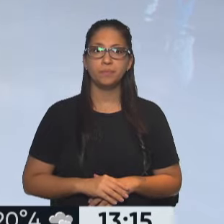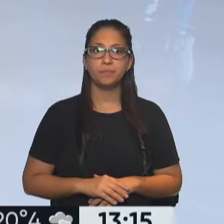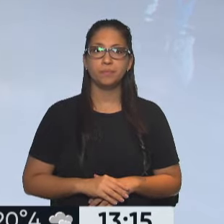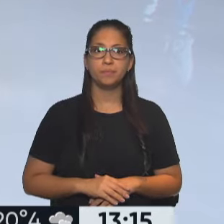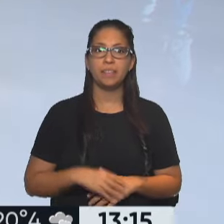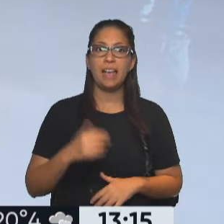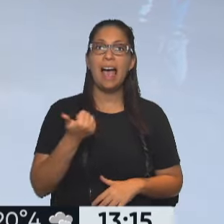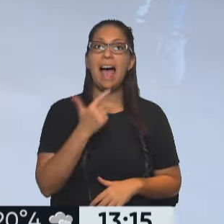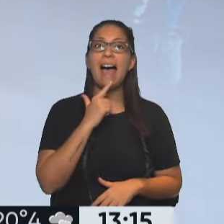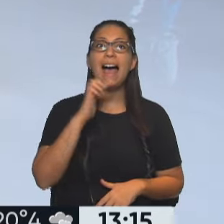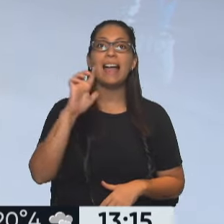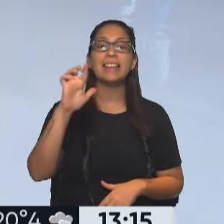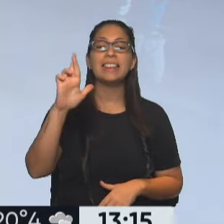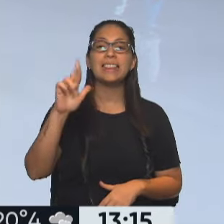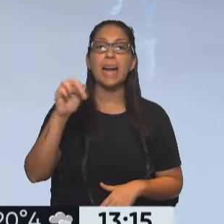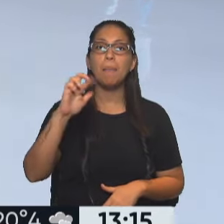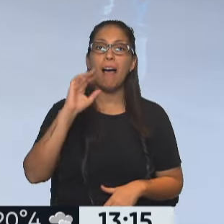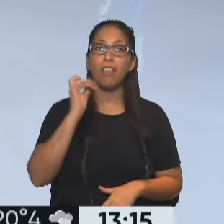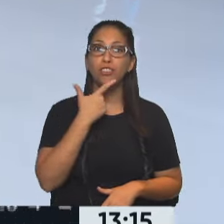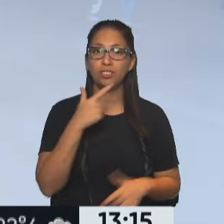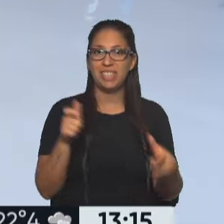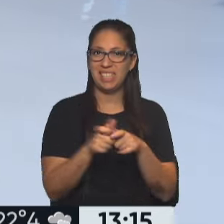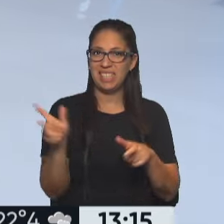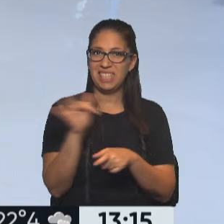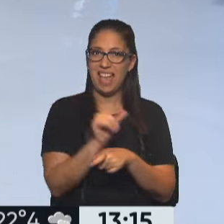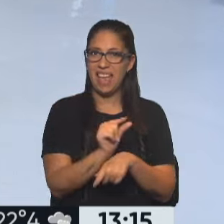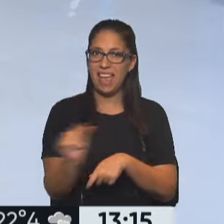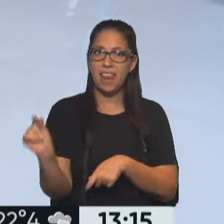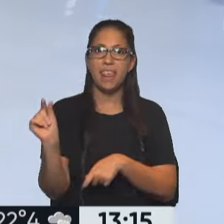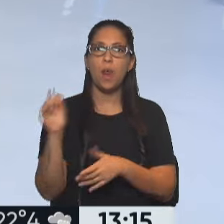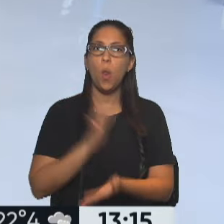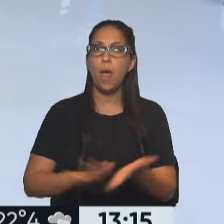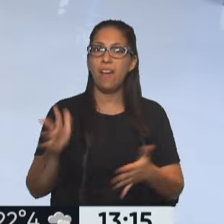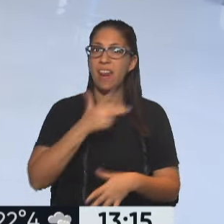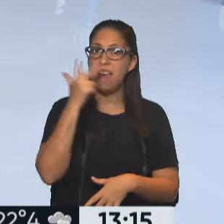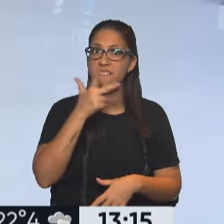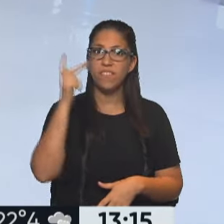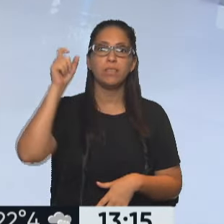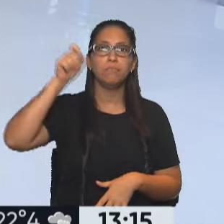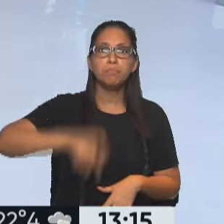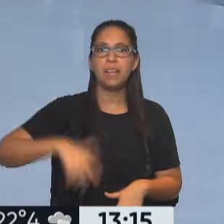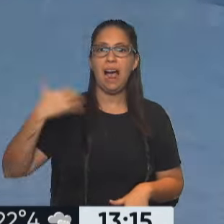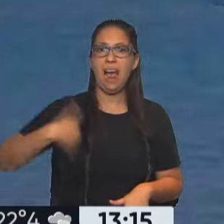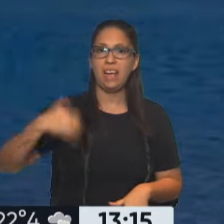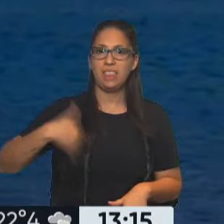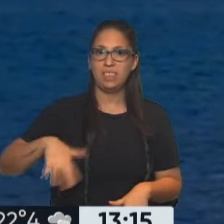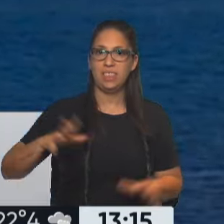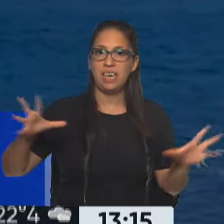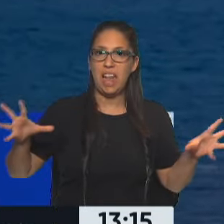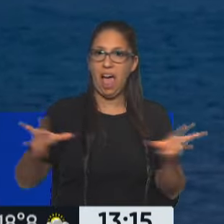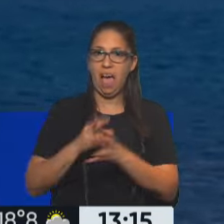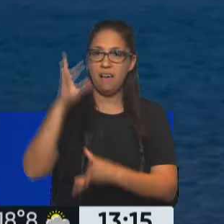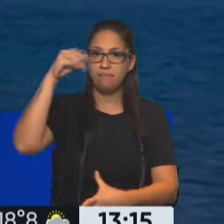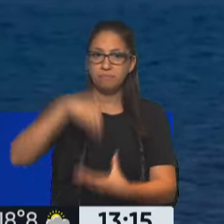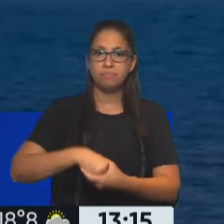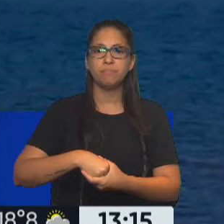Atrapados. Ese es el nombre de la nueva serie de Netflix hecho en Argentina. Ese es el segmento que aúna todas las producciones audiovisuales.